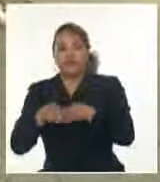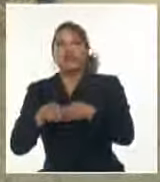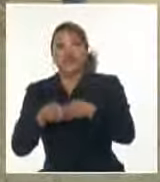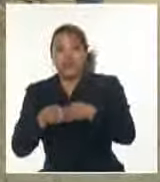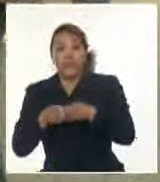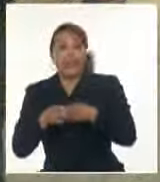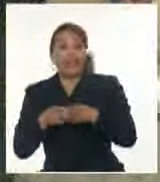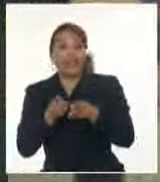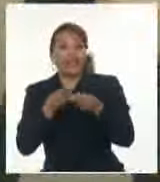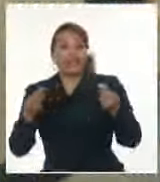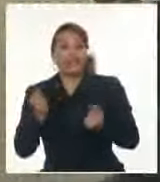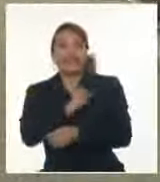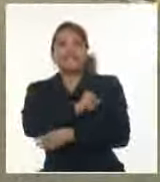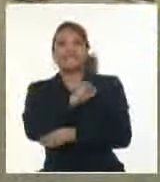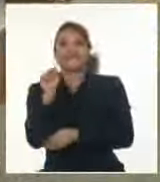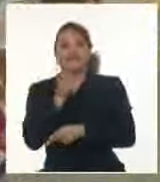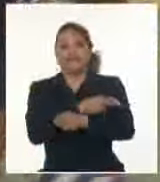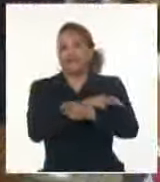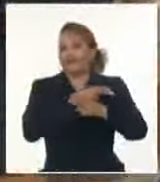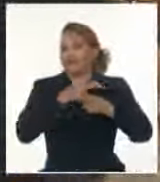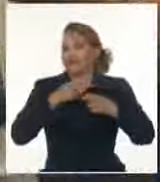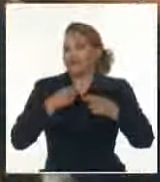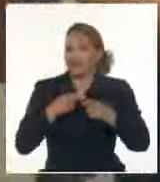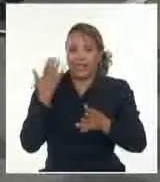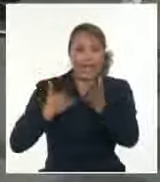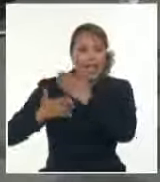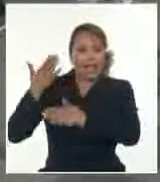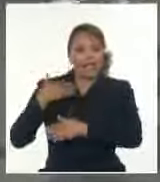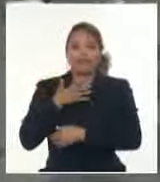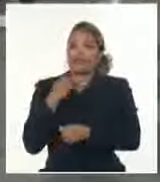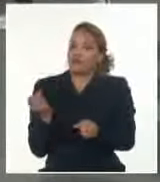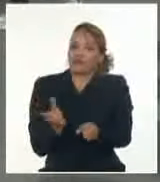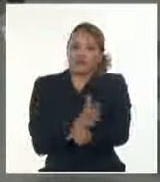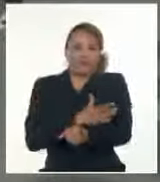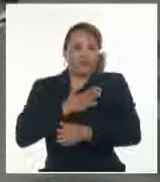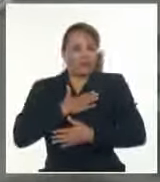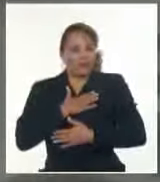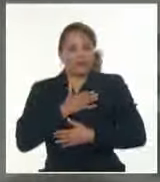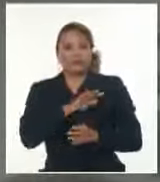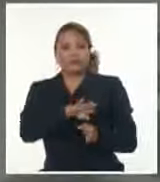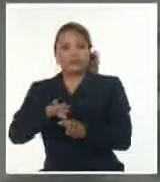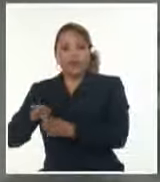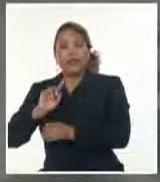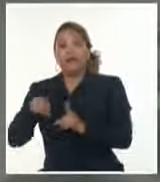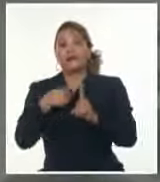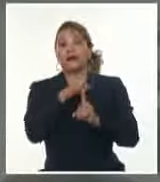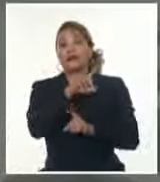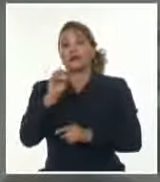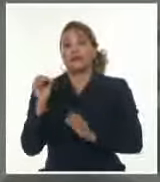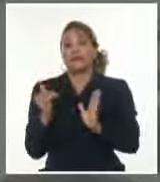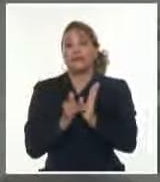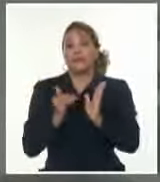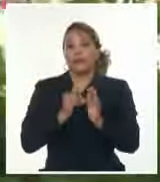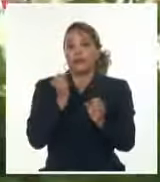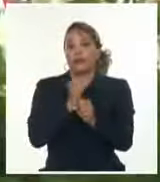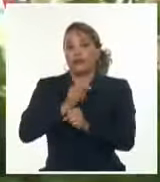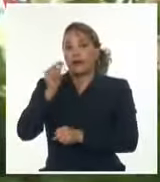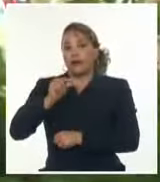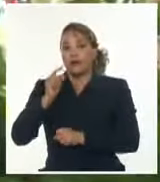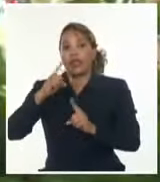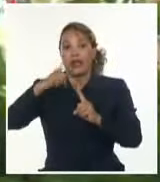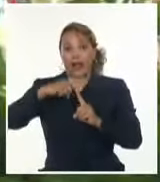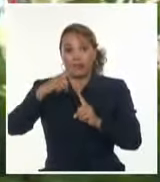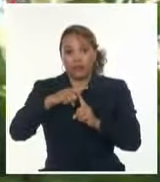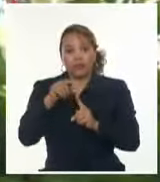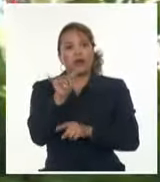llena de historia, por tanto, ¿qué más orgullo que ese? Más de 100.000 trabajadores tuneros junto a sus familiares se dieron